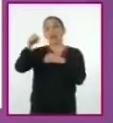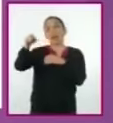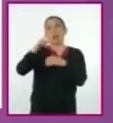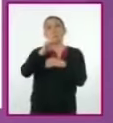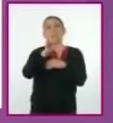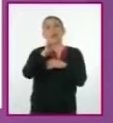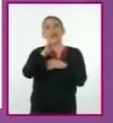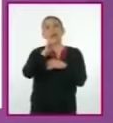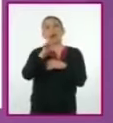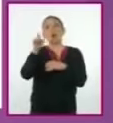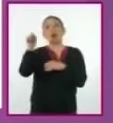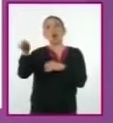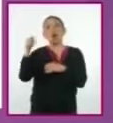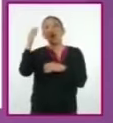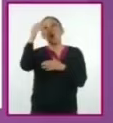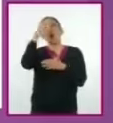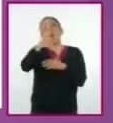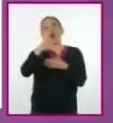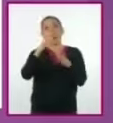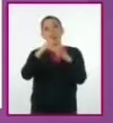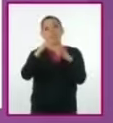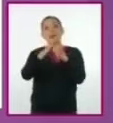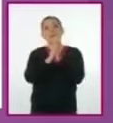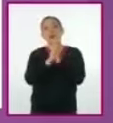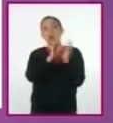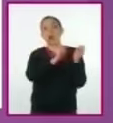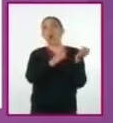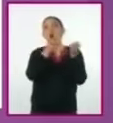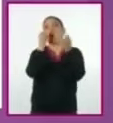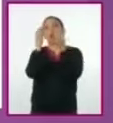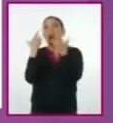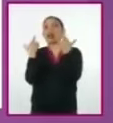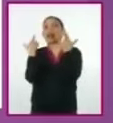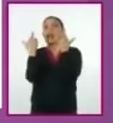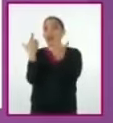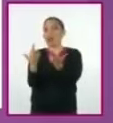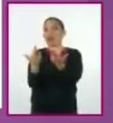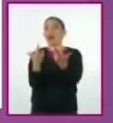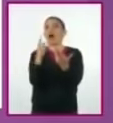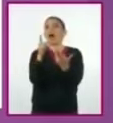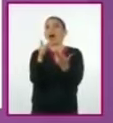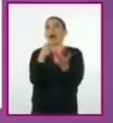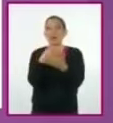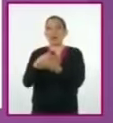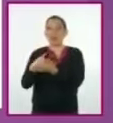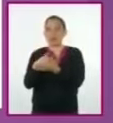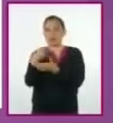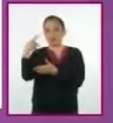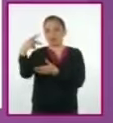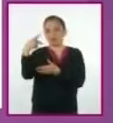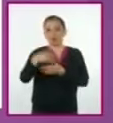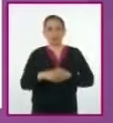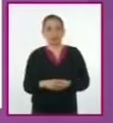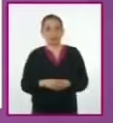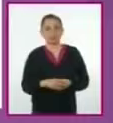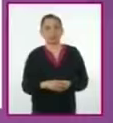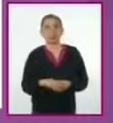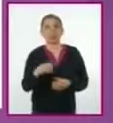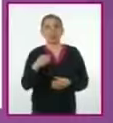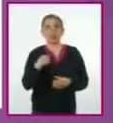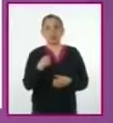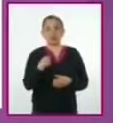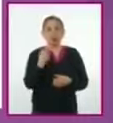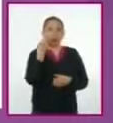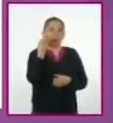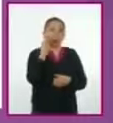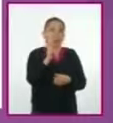que cuando vaya por casa le voy a llevar un regalito al nene de ella. Voy a ver si